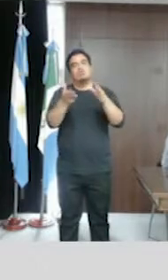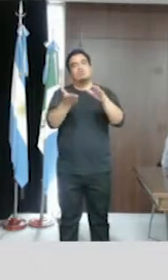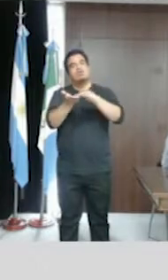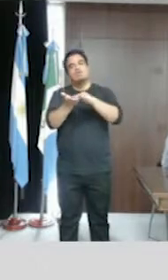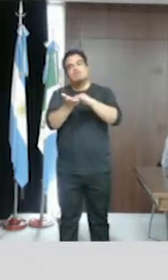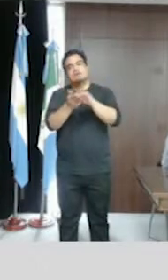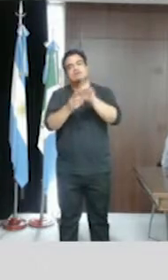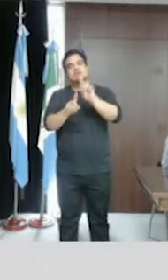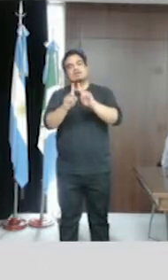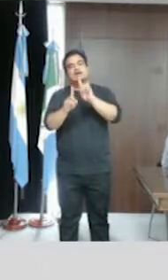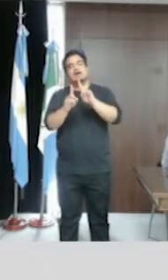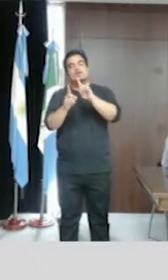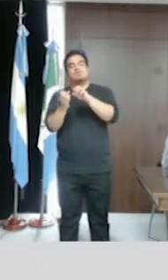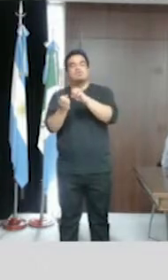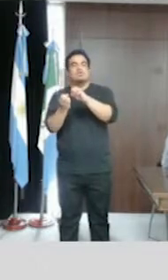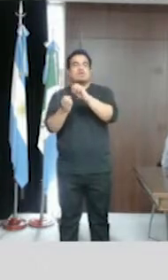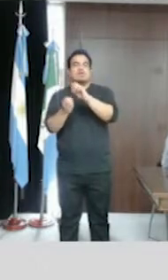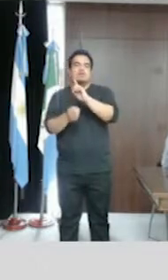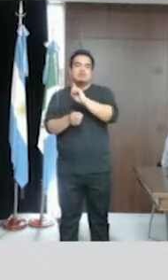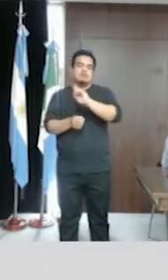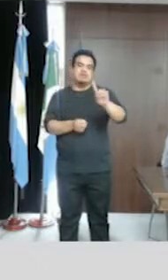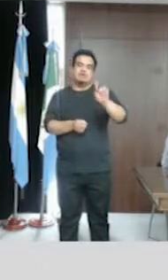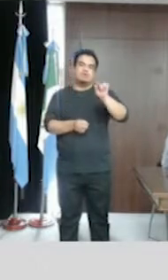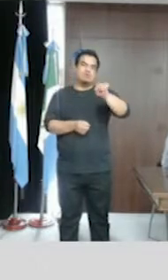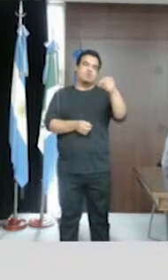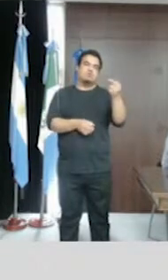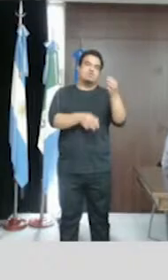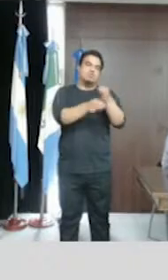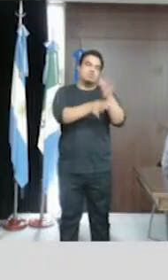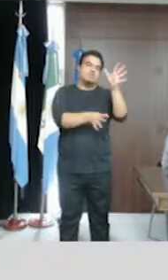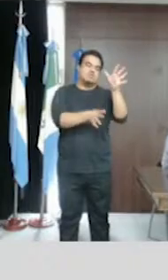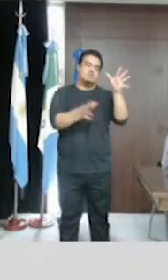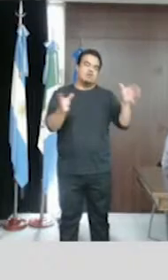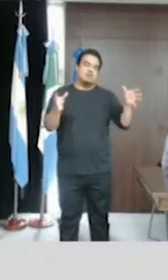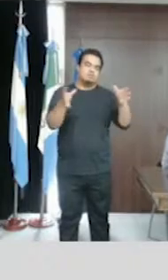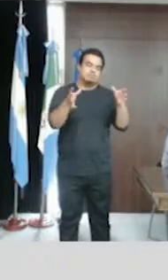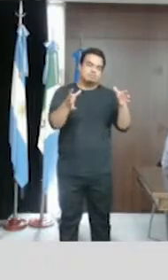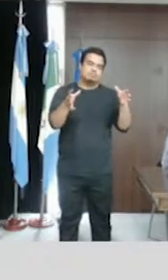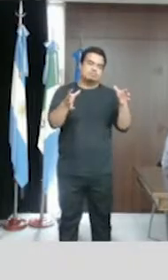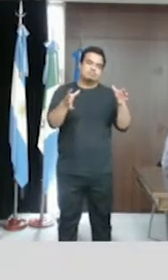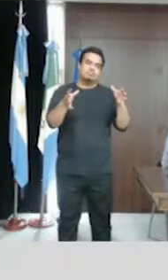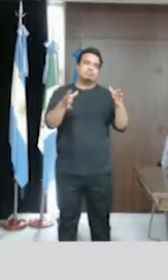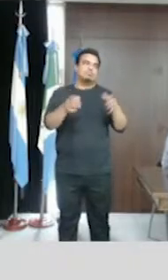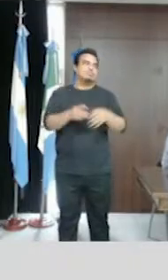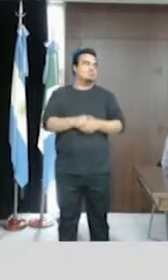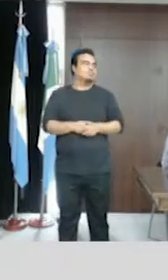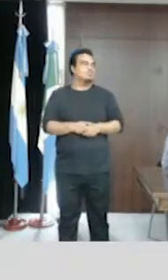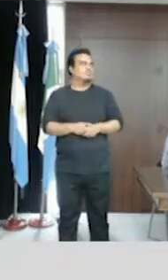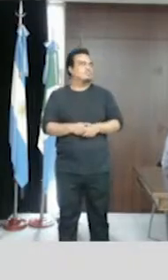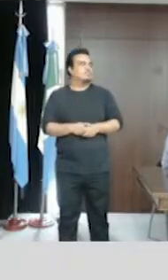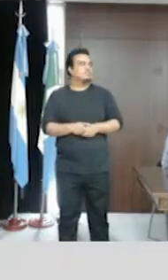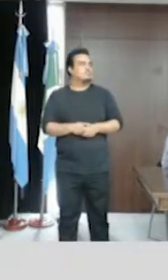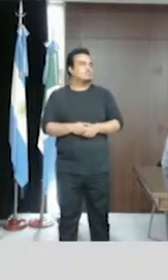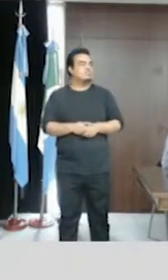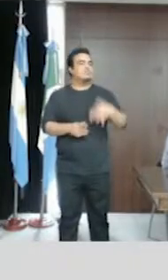tarde a derivar, pero bueno, hay que ir de a poquito ya y se irá modificando esta actitud.